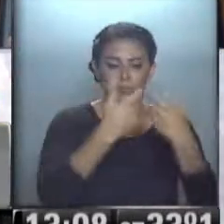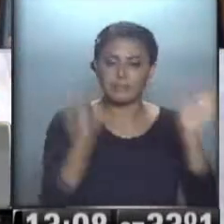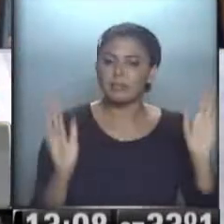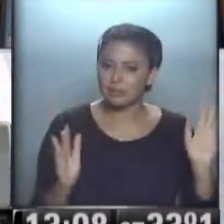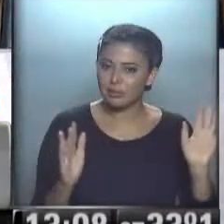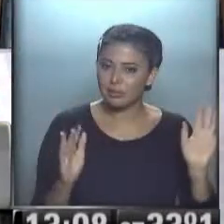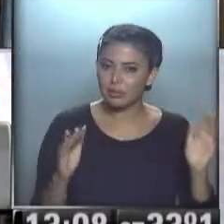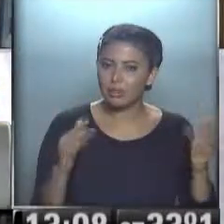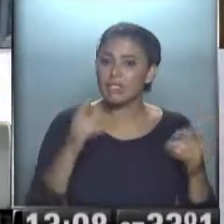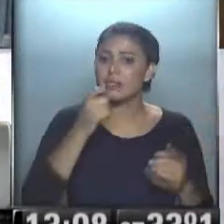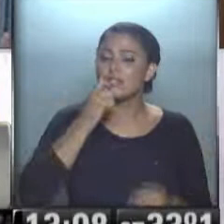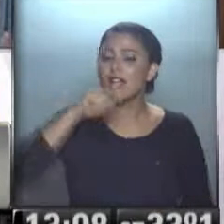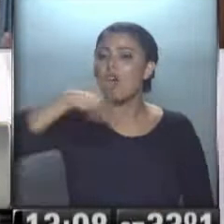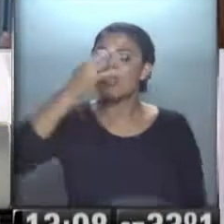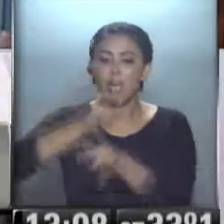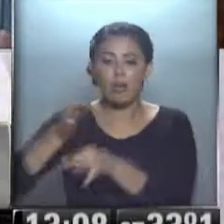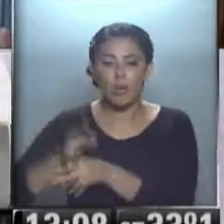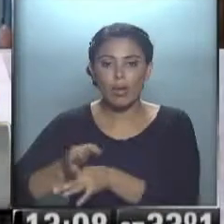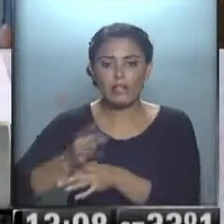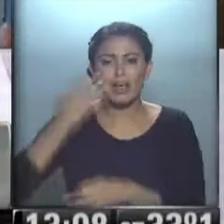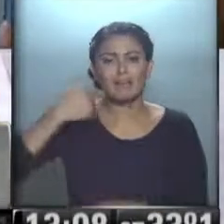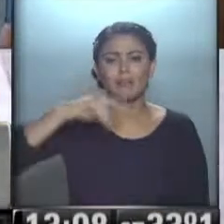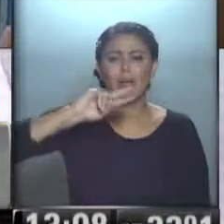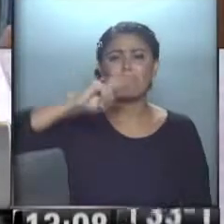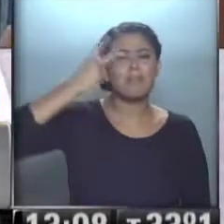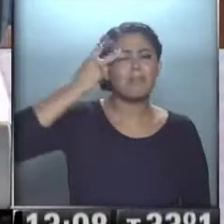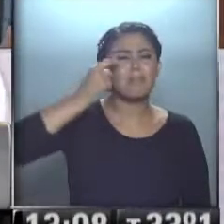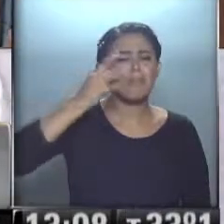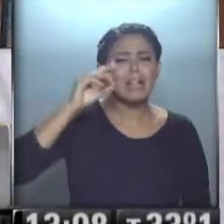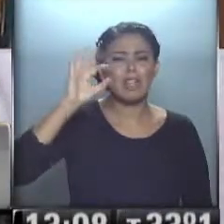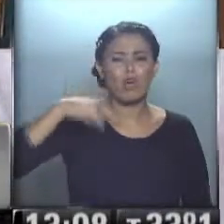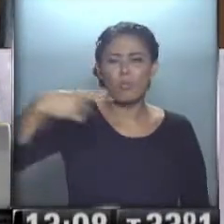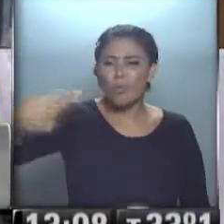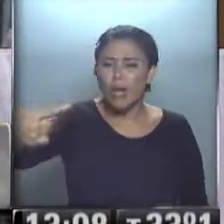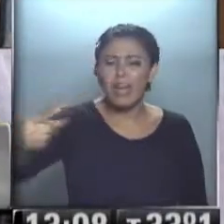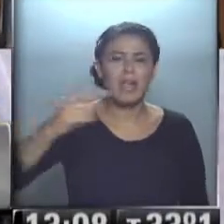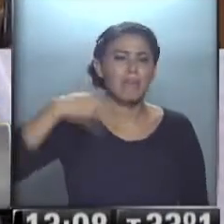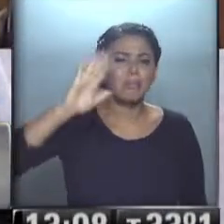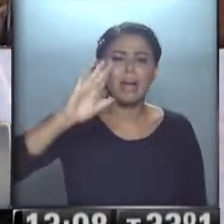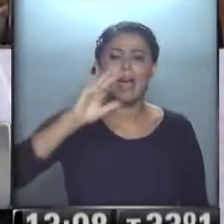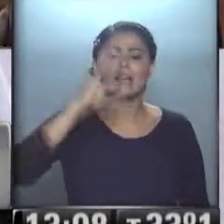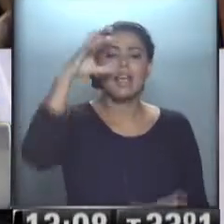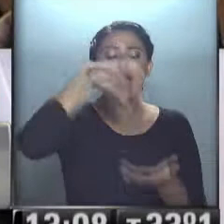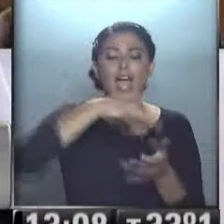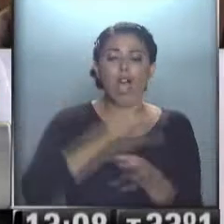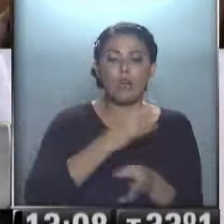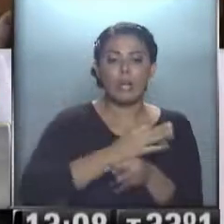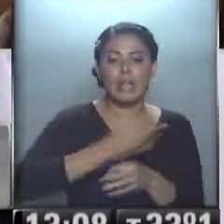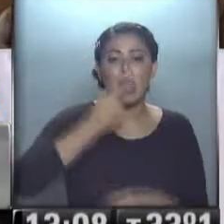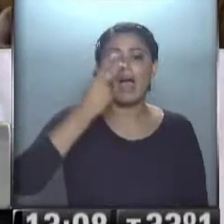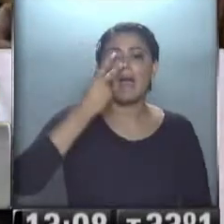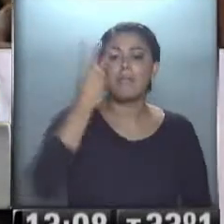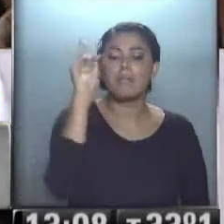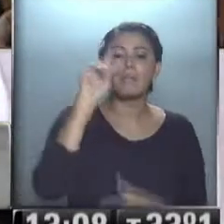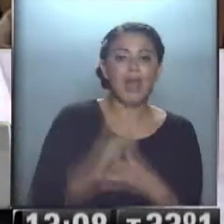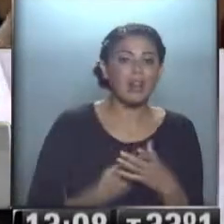las posibilidades de vacantes son en lugares de mucho más de 20 cuadras, no hay colegios bilingües de una sola escolaridad, digamos, de no